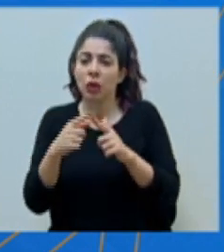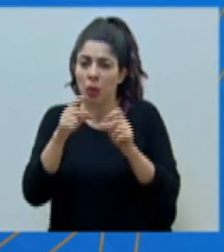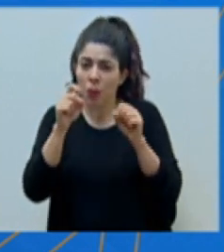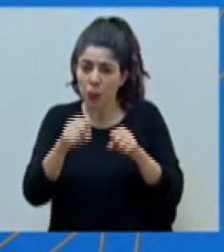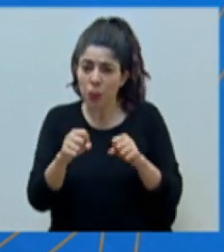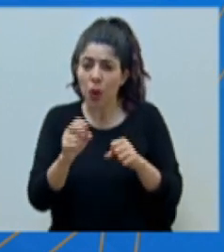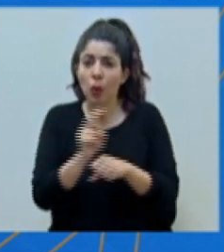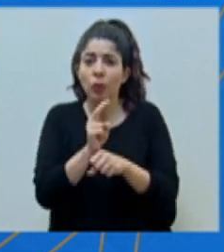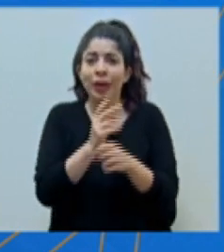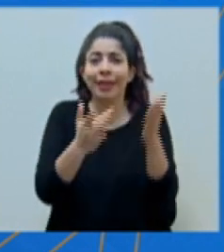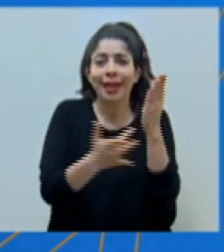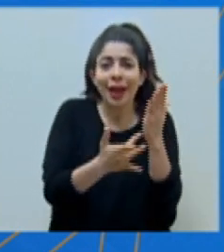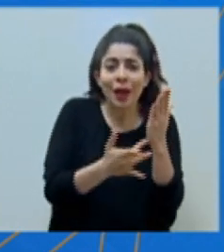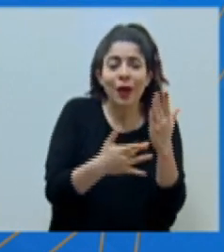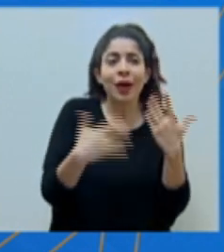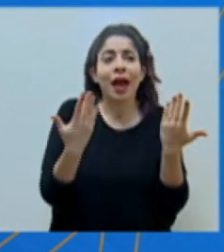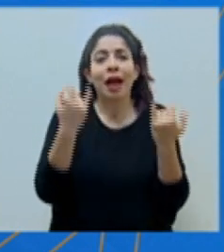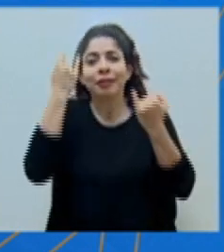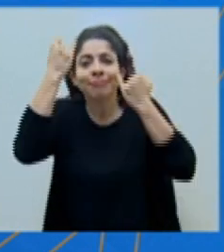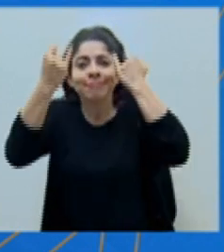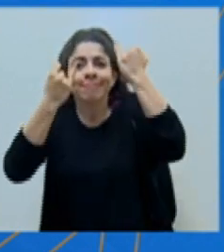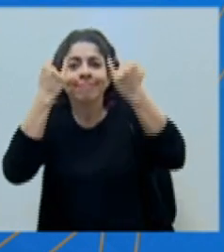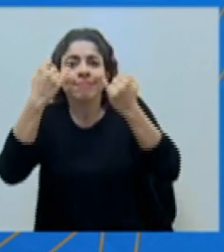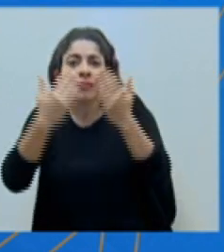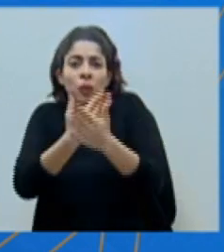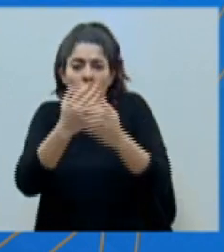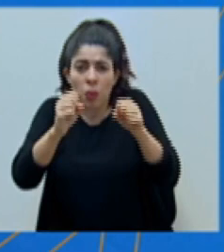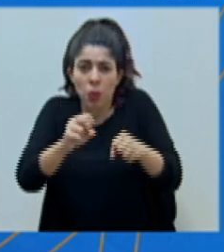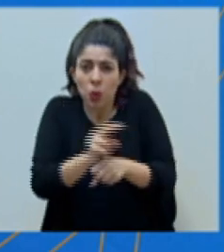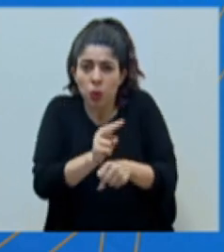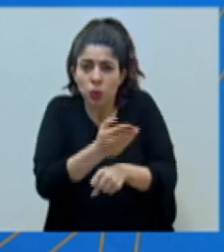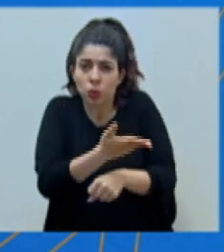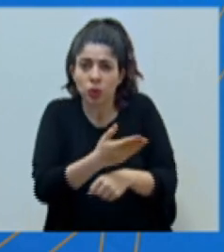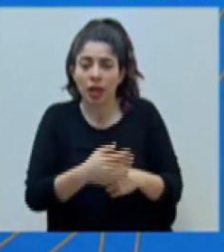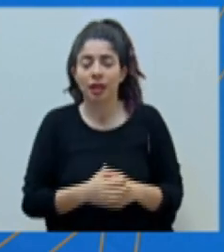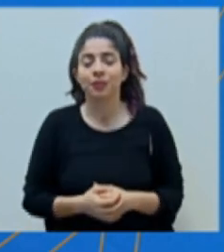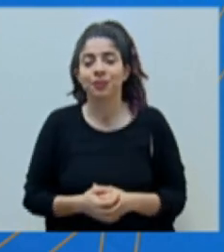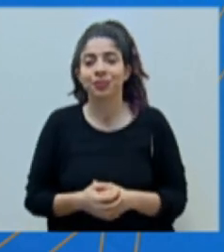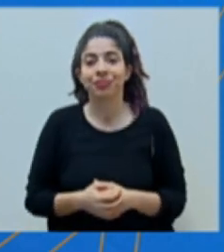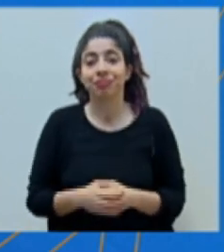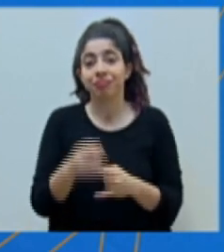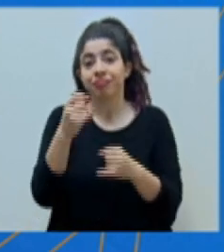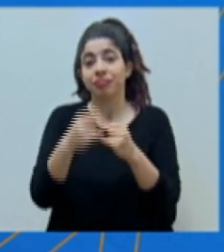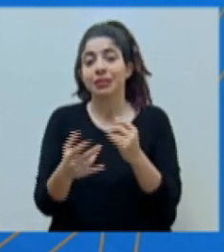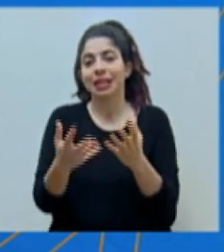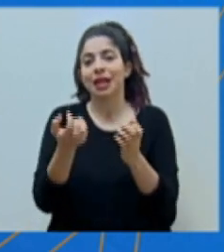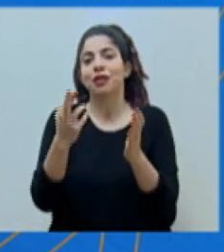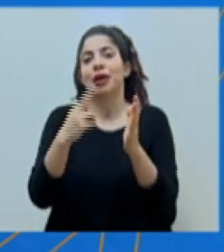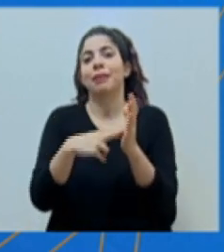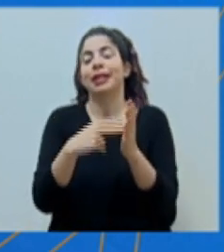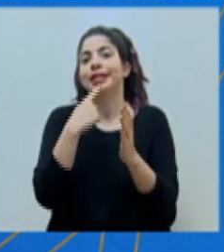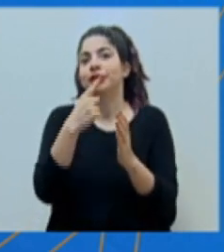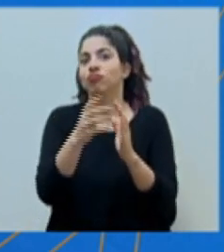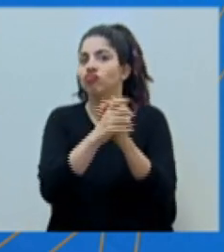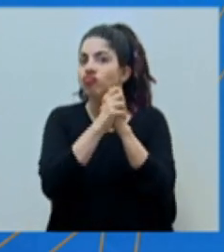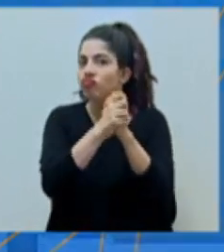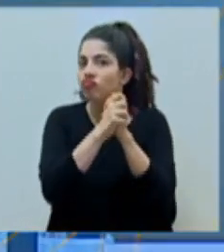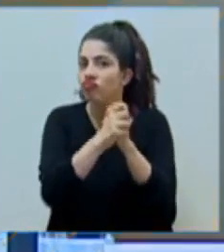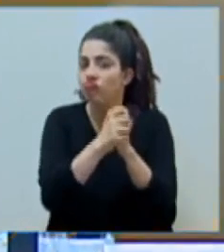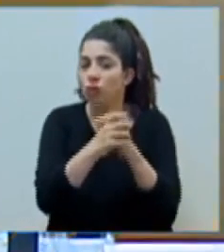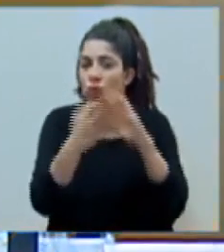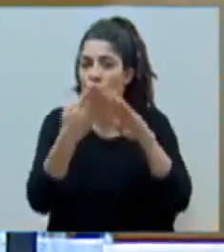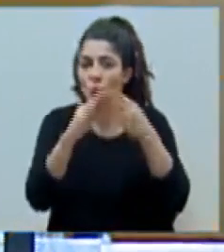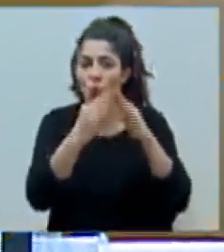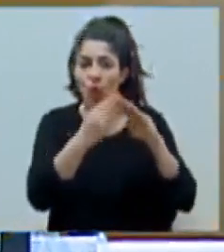herramientas tecnológicas, como dije antes, ideas innovadoras. Finalmente quiero reiterar la felicitación a las